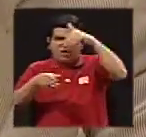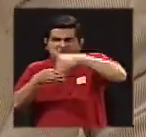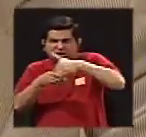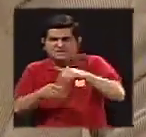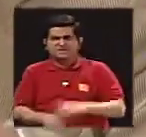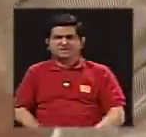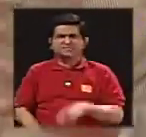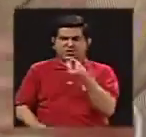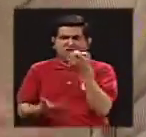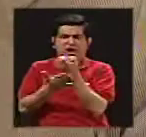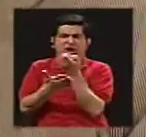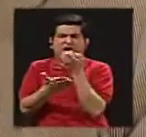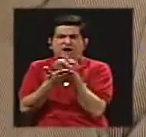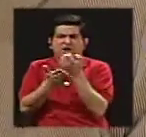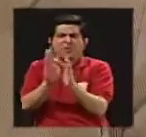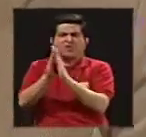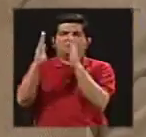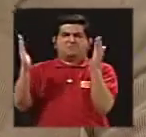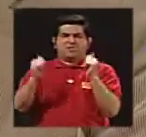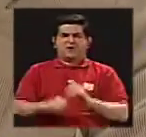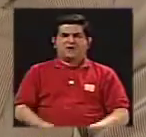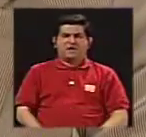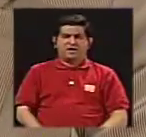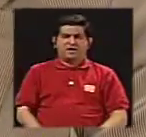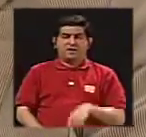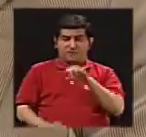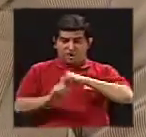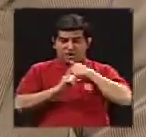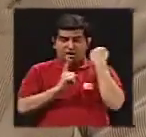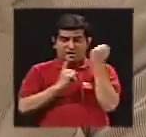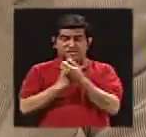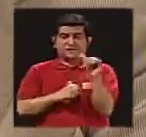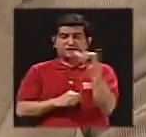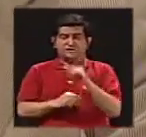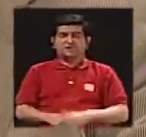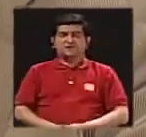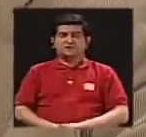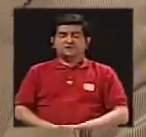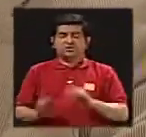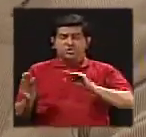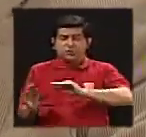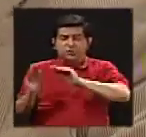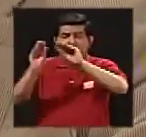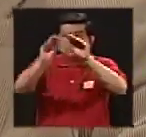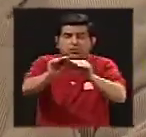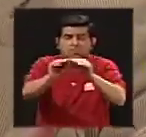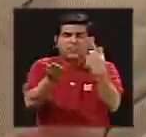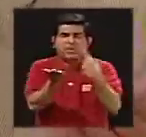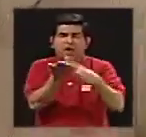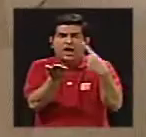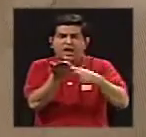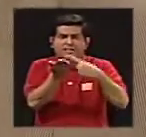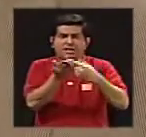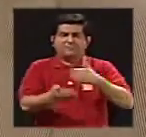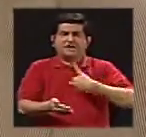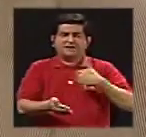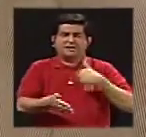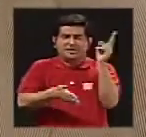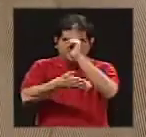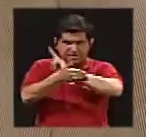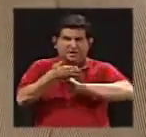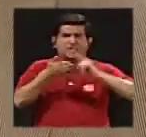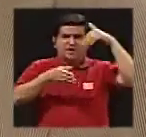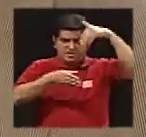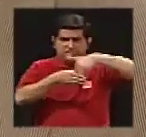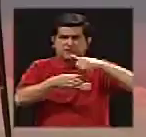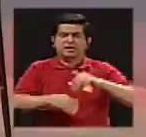en la en la economía abierta como eso se termina también trasladando al debate en la en la misma Universidad de Costa Rica